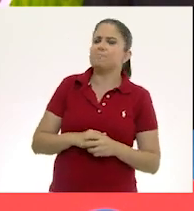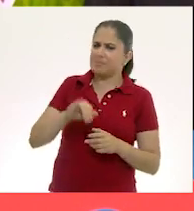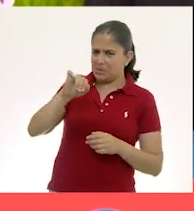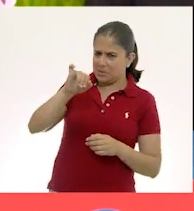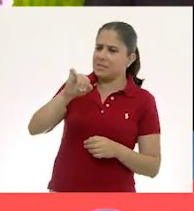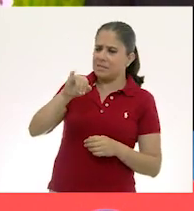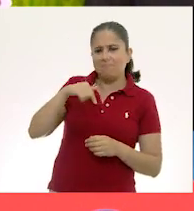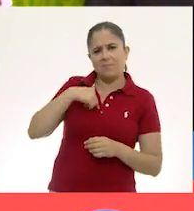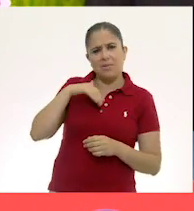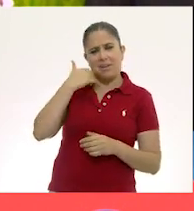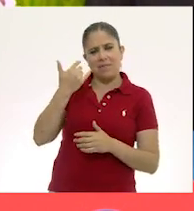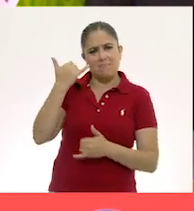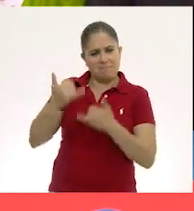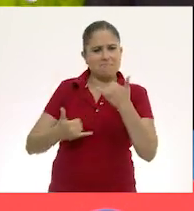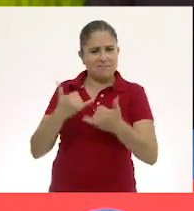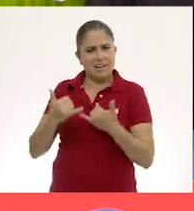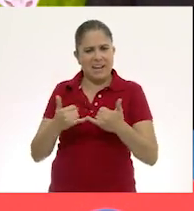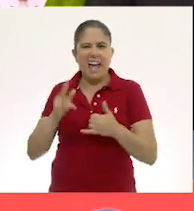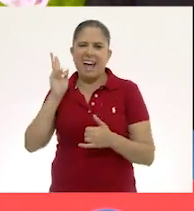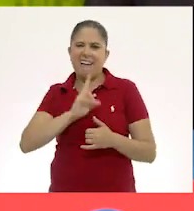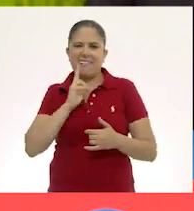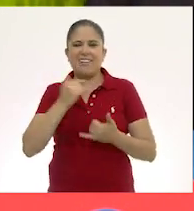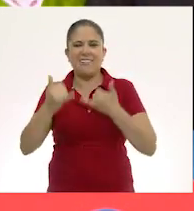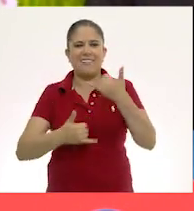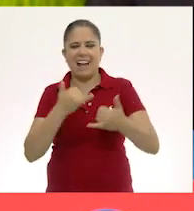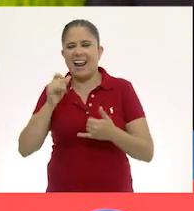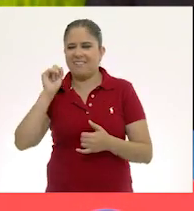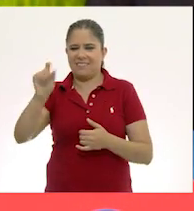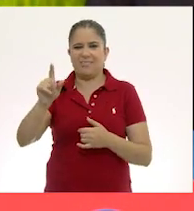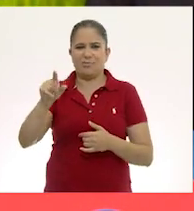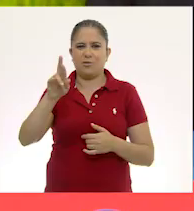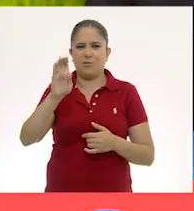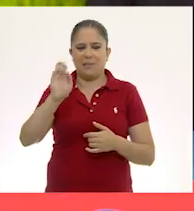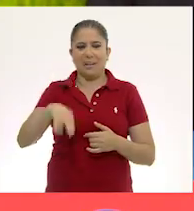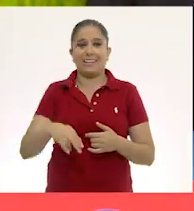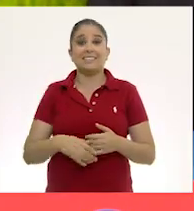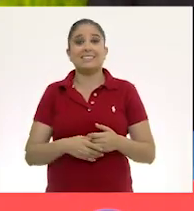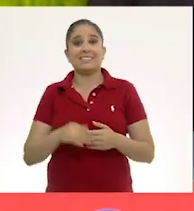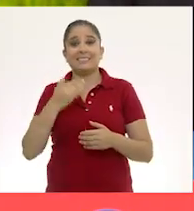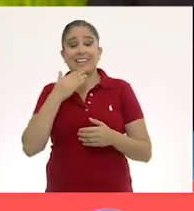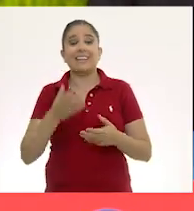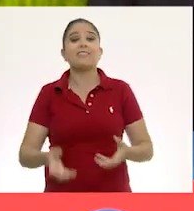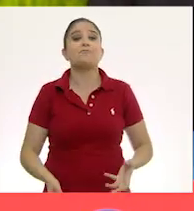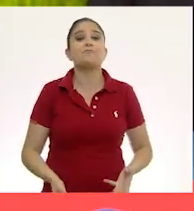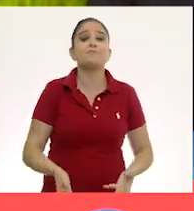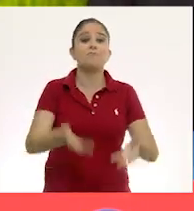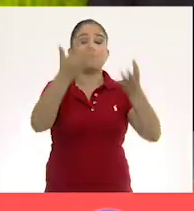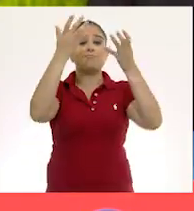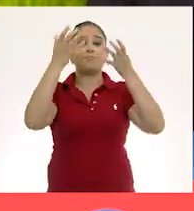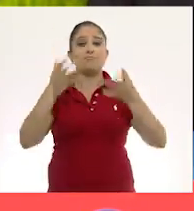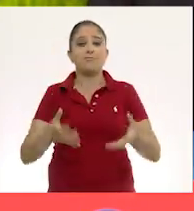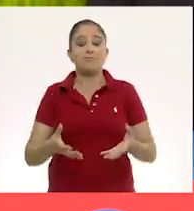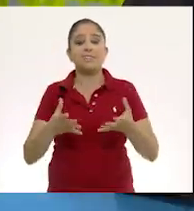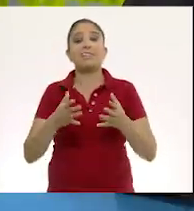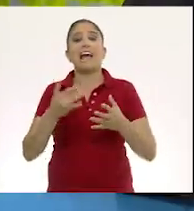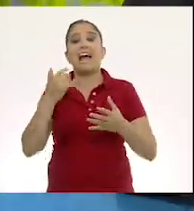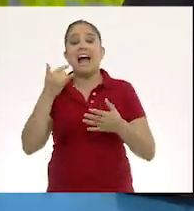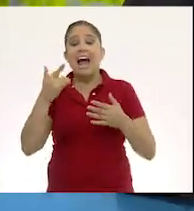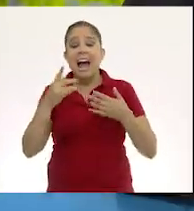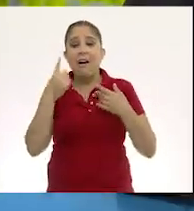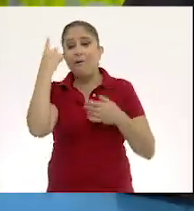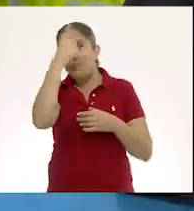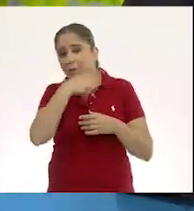Sí, yo quiero intentarlo. A ver, vamos a jugar a lo que dice. Muy bien, ahí te va mi balón. Y así